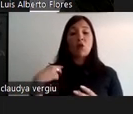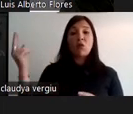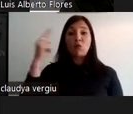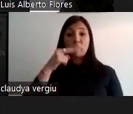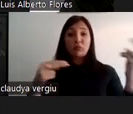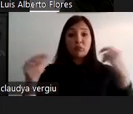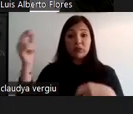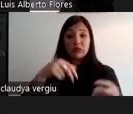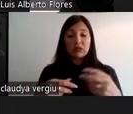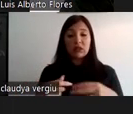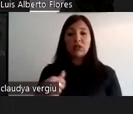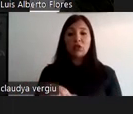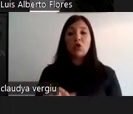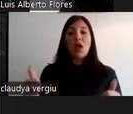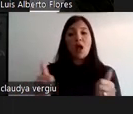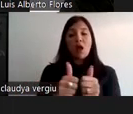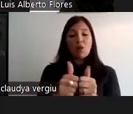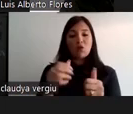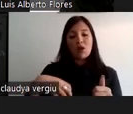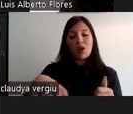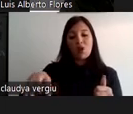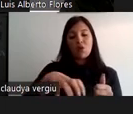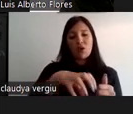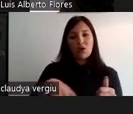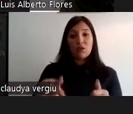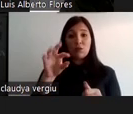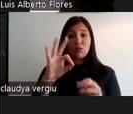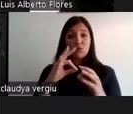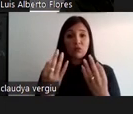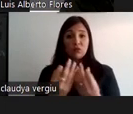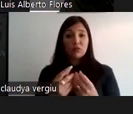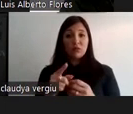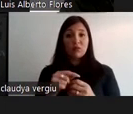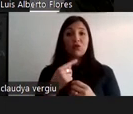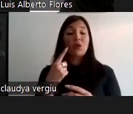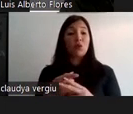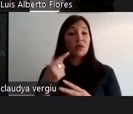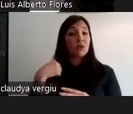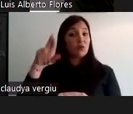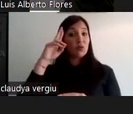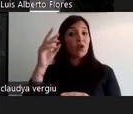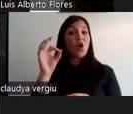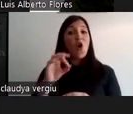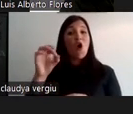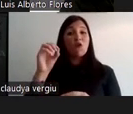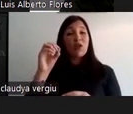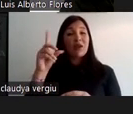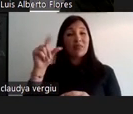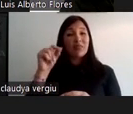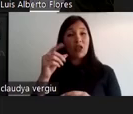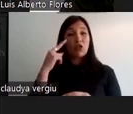como también con apoyo de las localidades Y acá es un tema muy importante para tomar en cuenta en las ofertas turísticas cuando